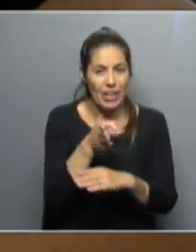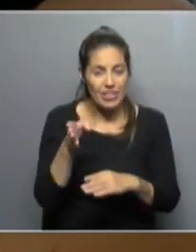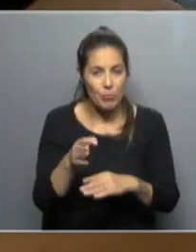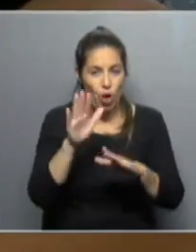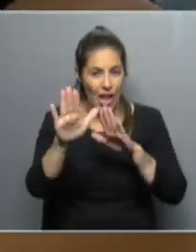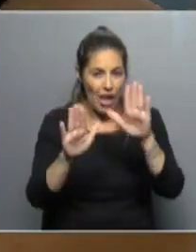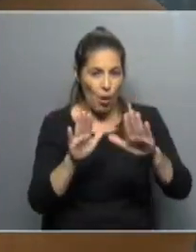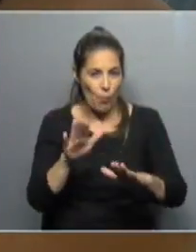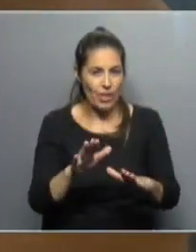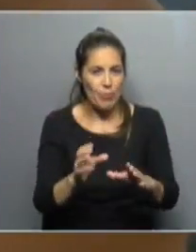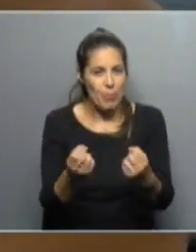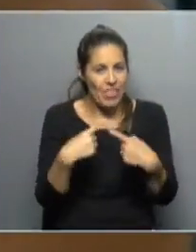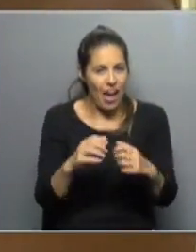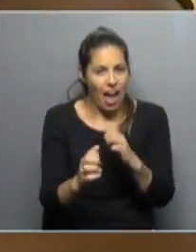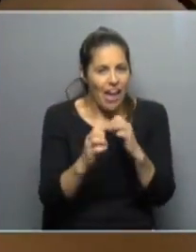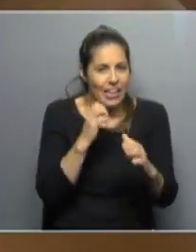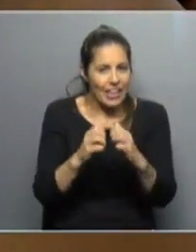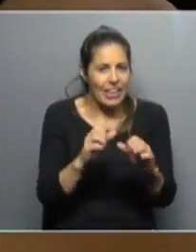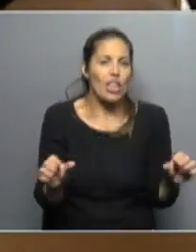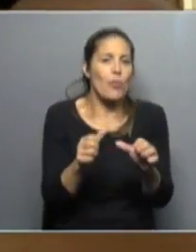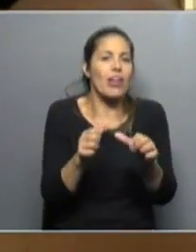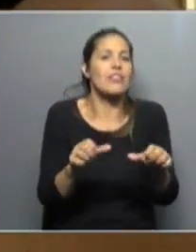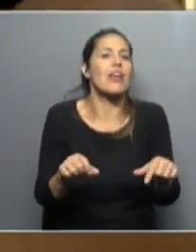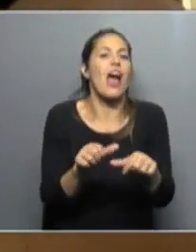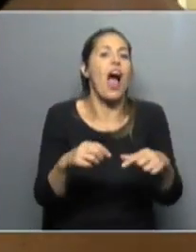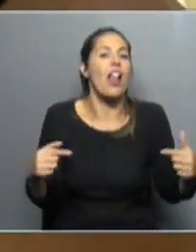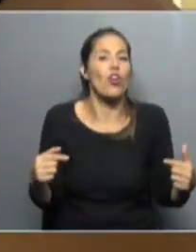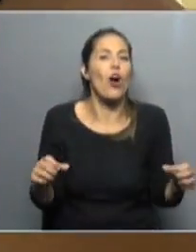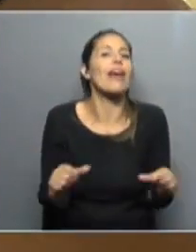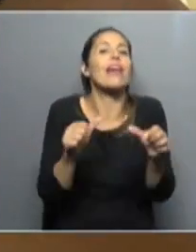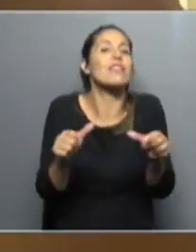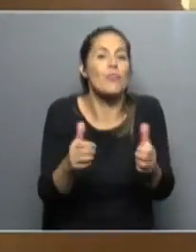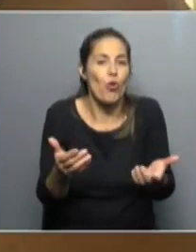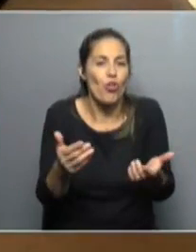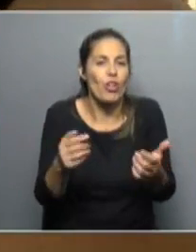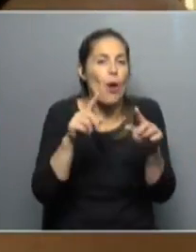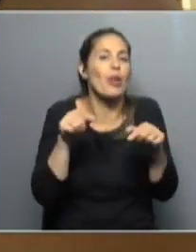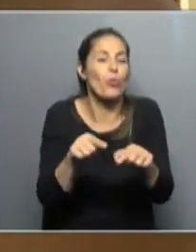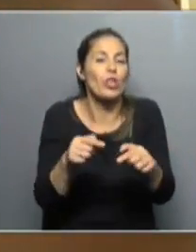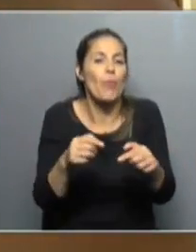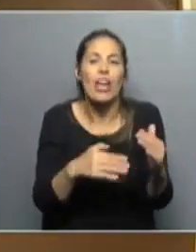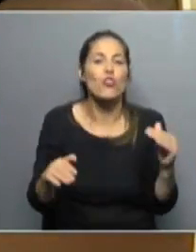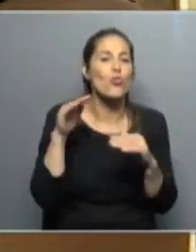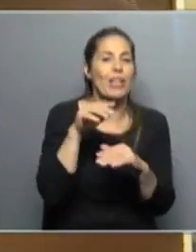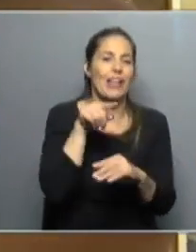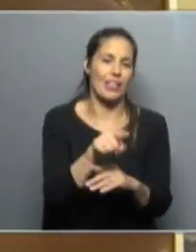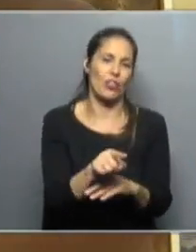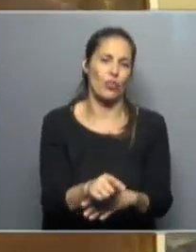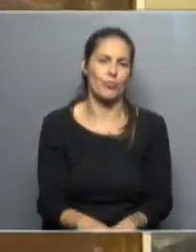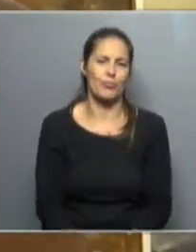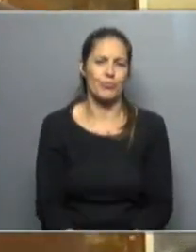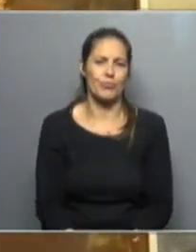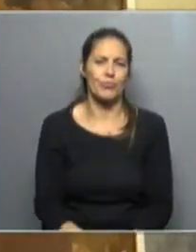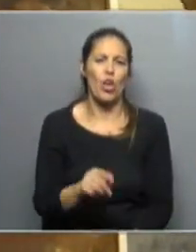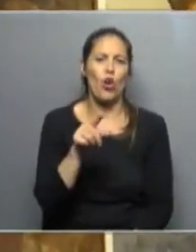muestra, me llena de energía y tenemos que hacer algo. Ahora la pregunta es, ¿qué hacemos con esta energía para superar todo esto? A